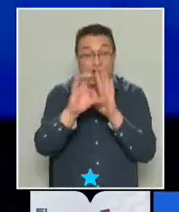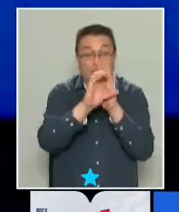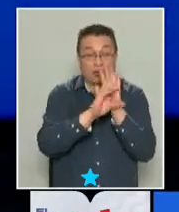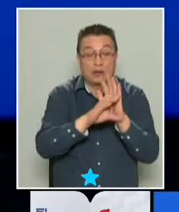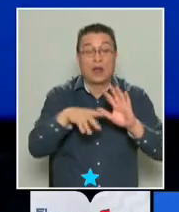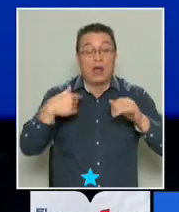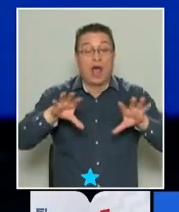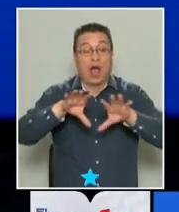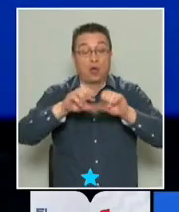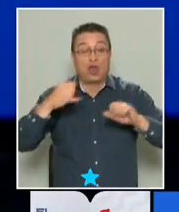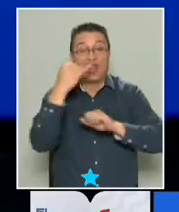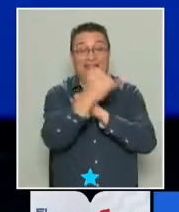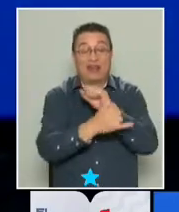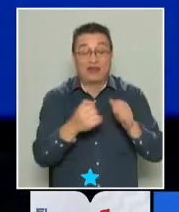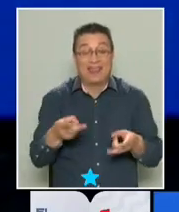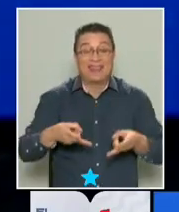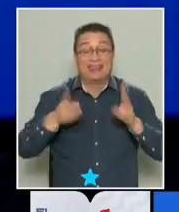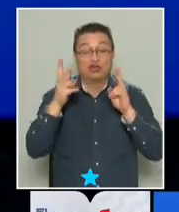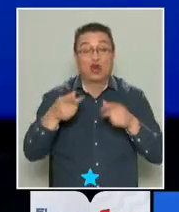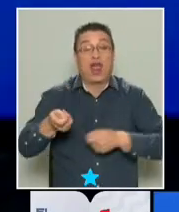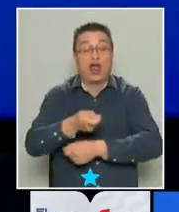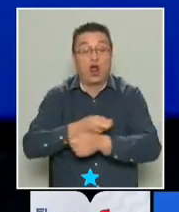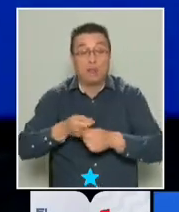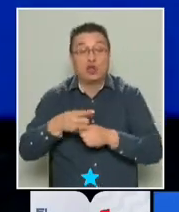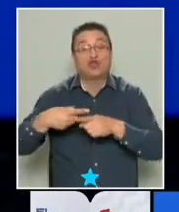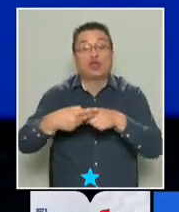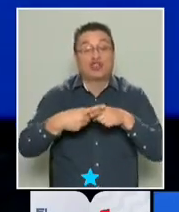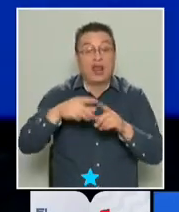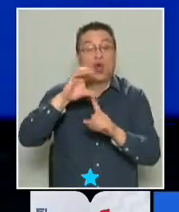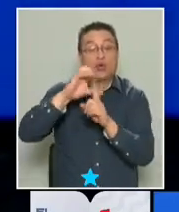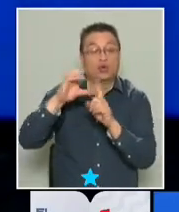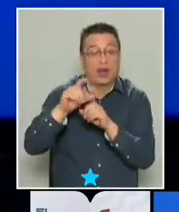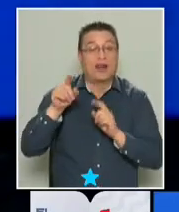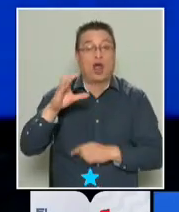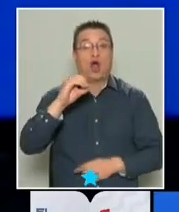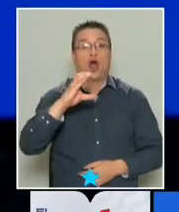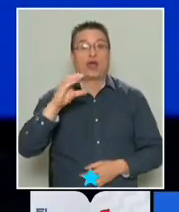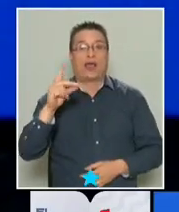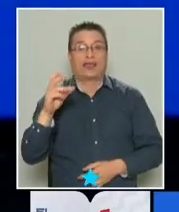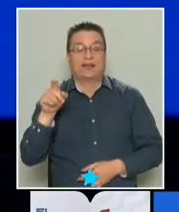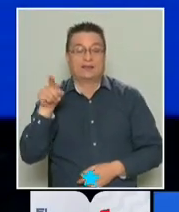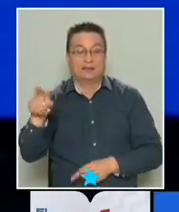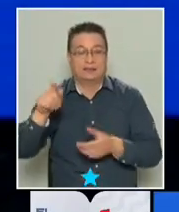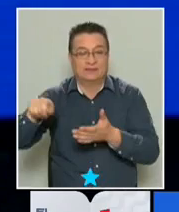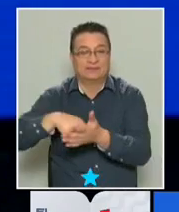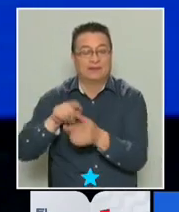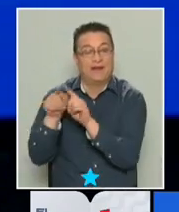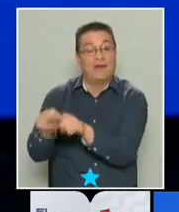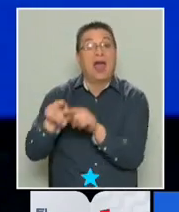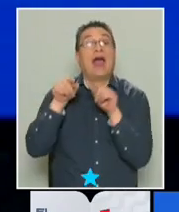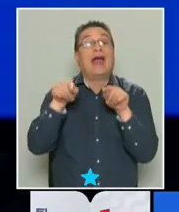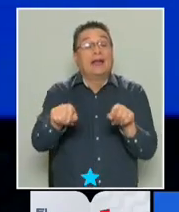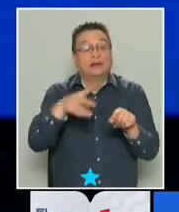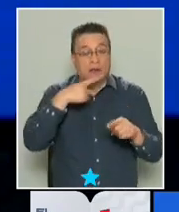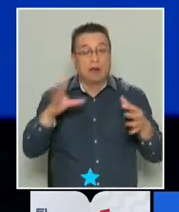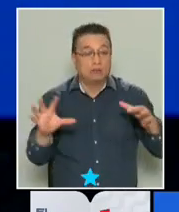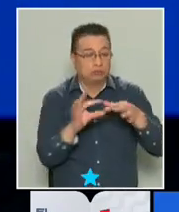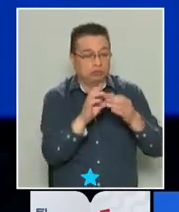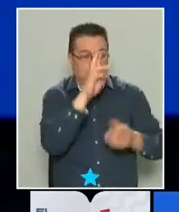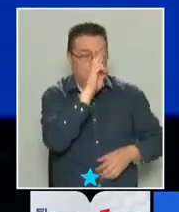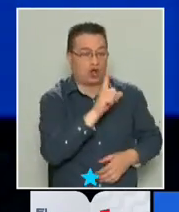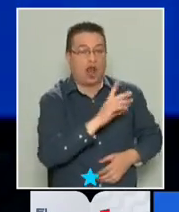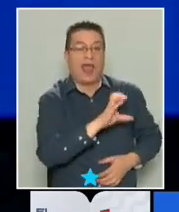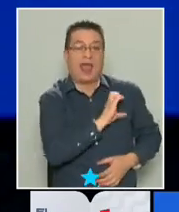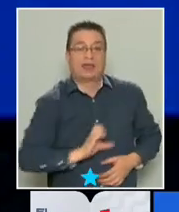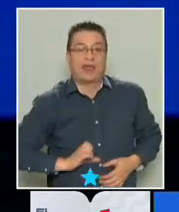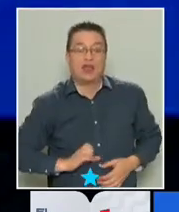internacional de derechos económicos sociales culturales del área de la onu pero después te das cuenta que lo asocio inmediatamente al rol del estado y en